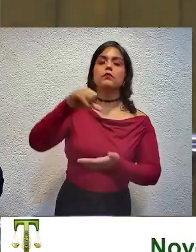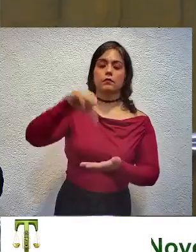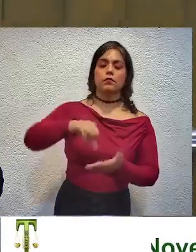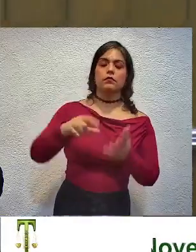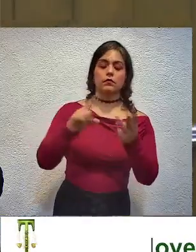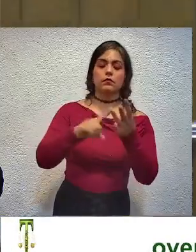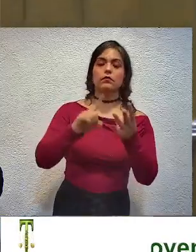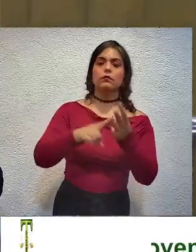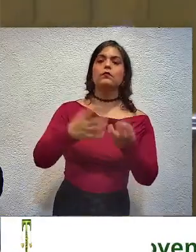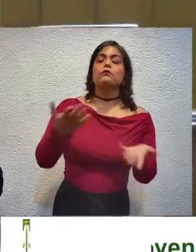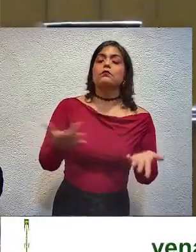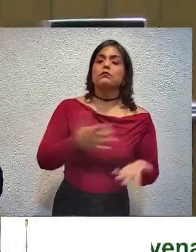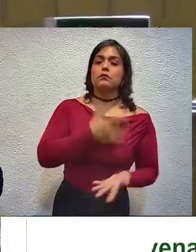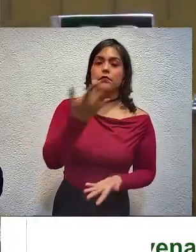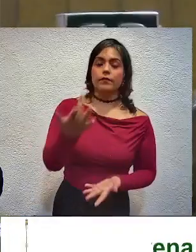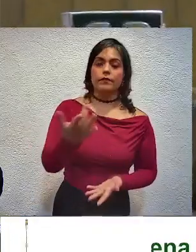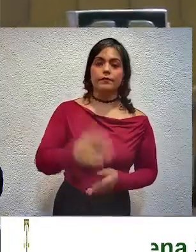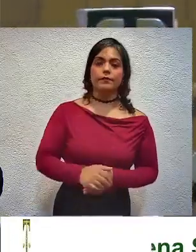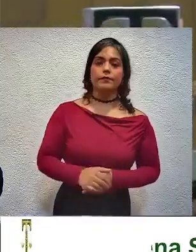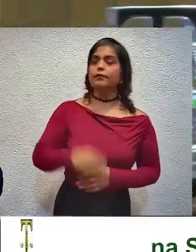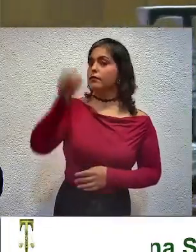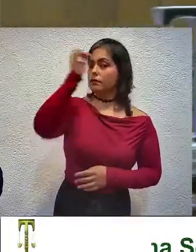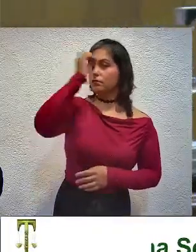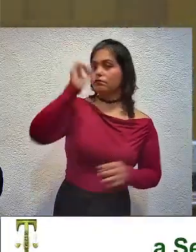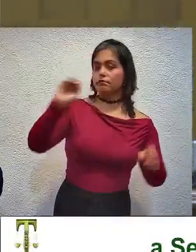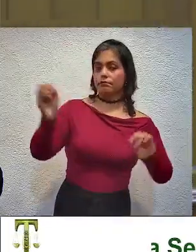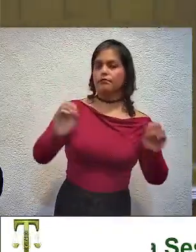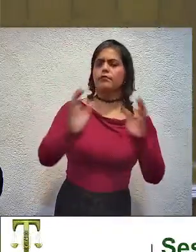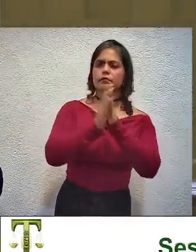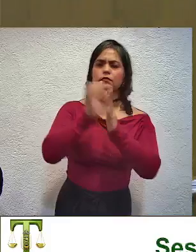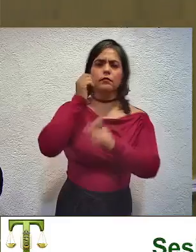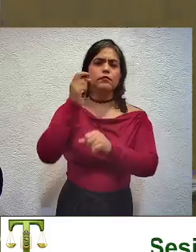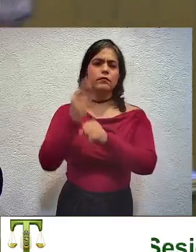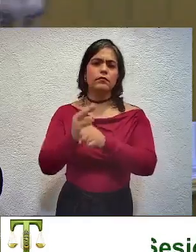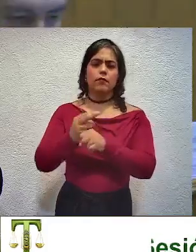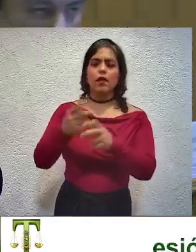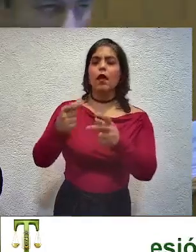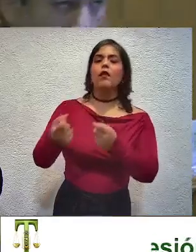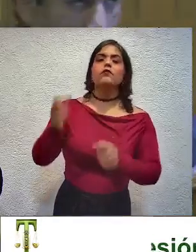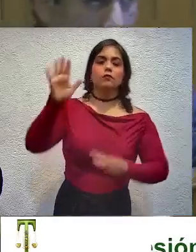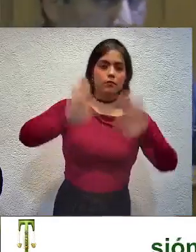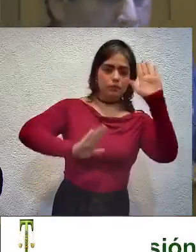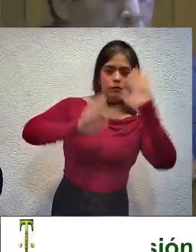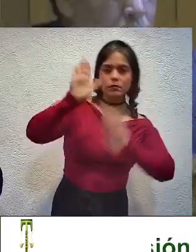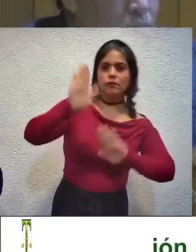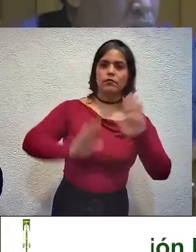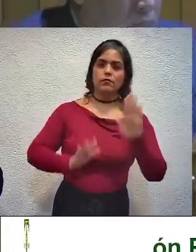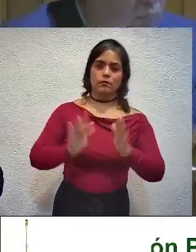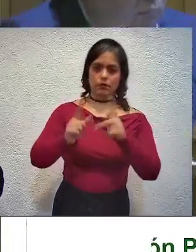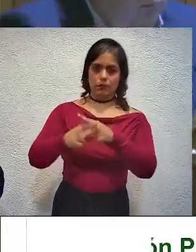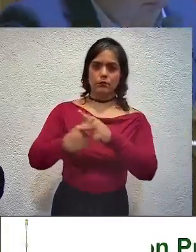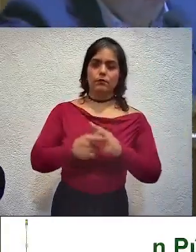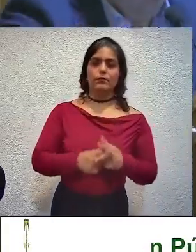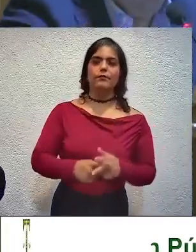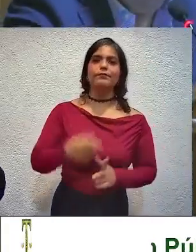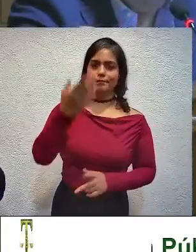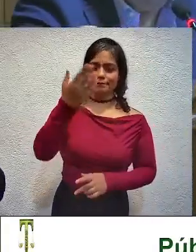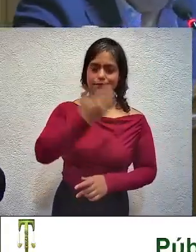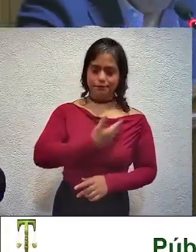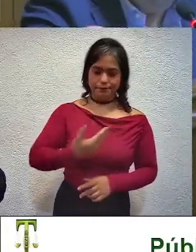dado cuenta. No habiendo comentarios al respecto, secretario, tome la votación, por favor. Con su autorización, magistrada